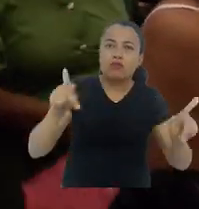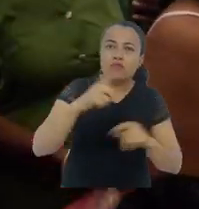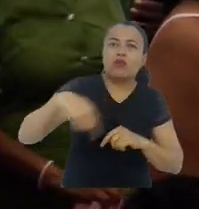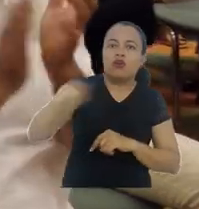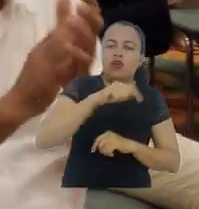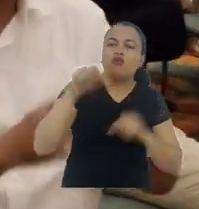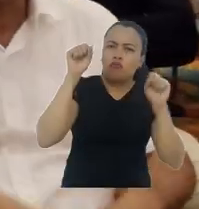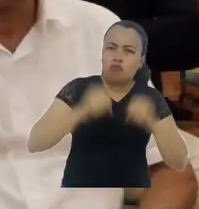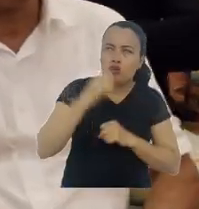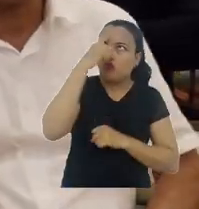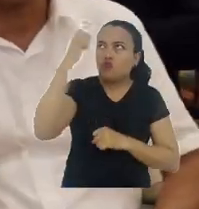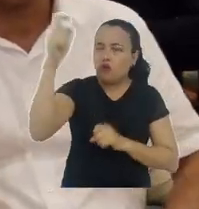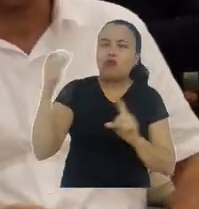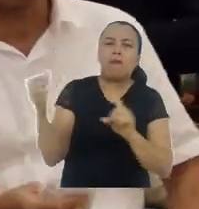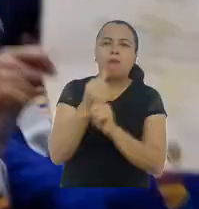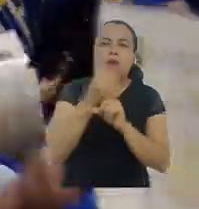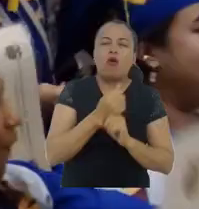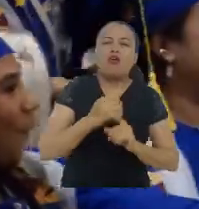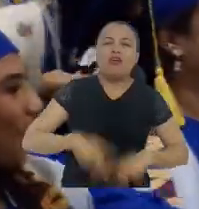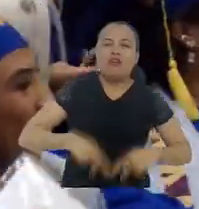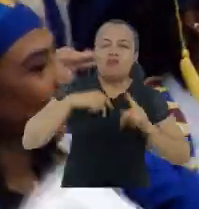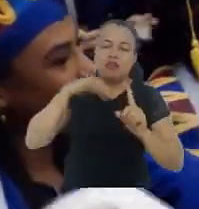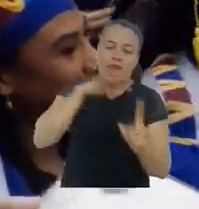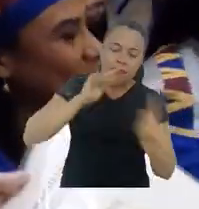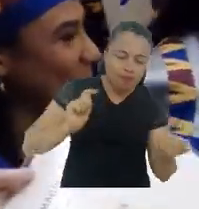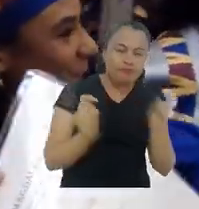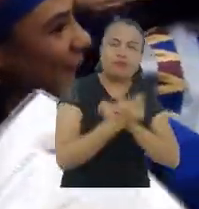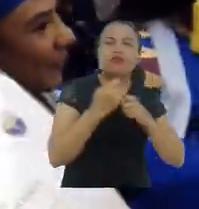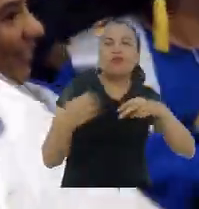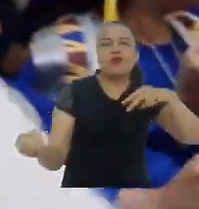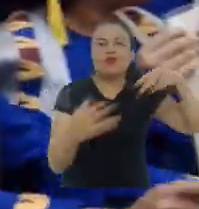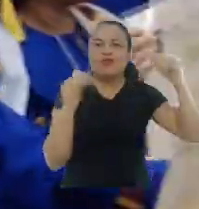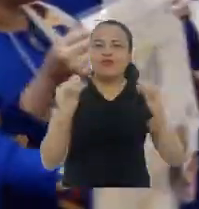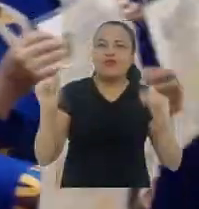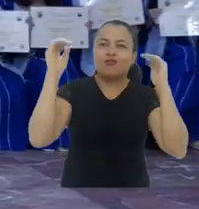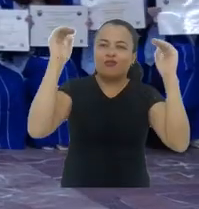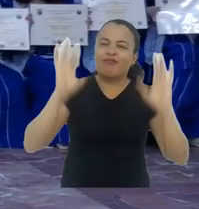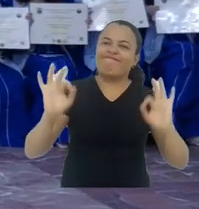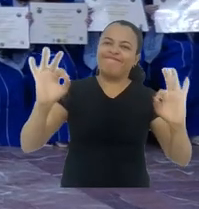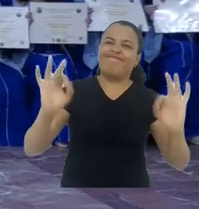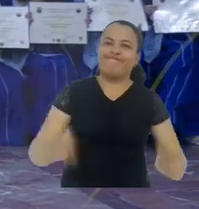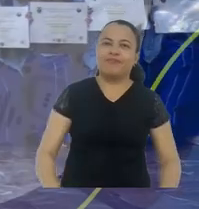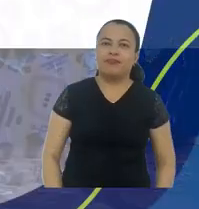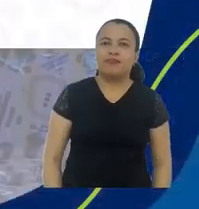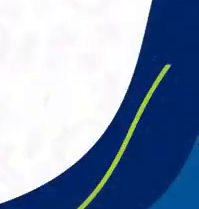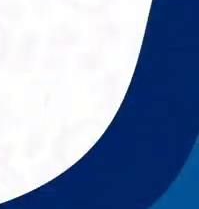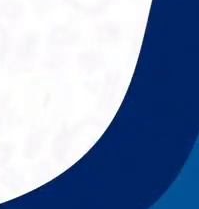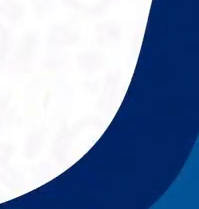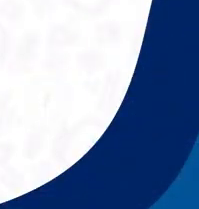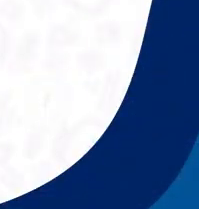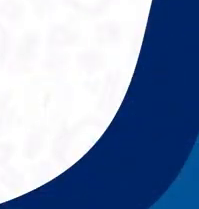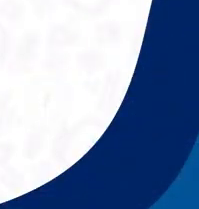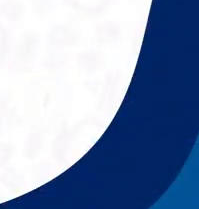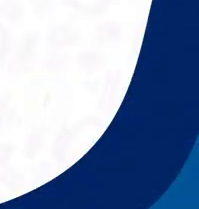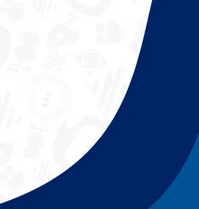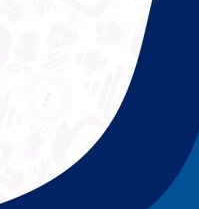a más personas que se cumplen sueños y se transforma vidas a través de una educación superior de alta calidad.